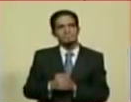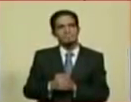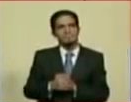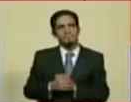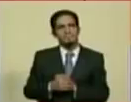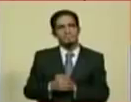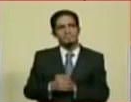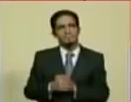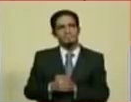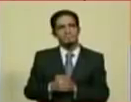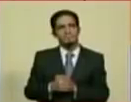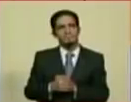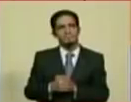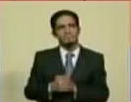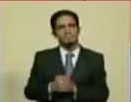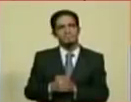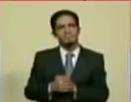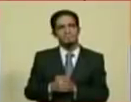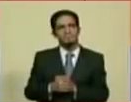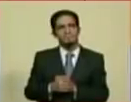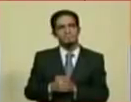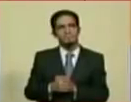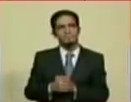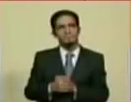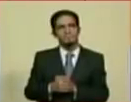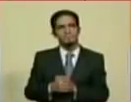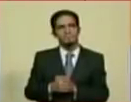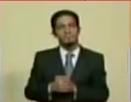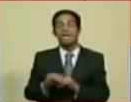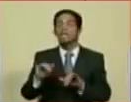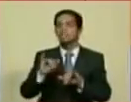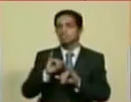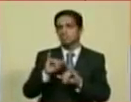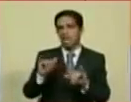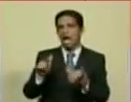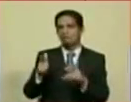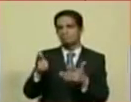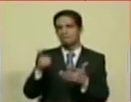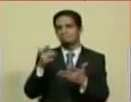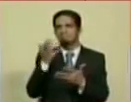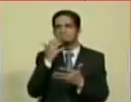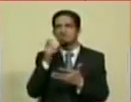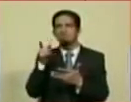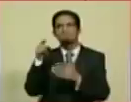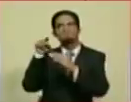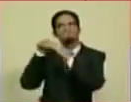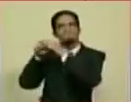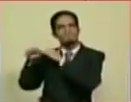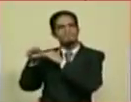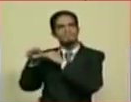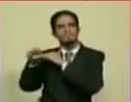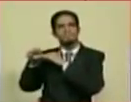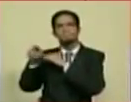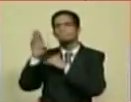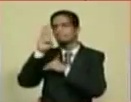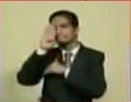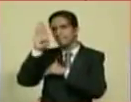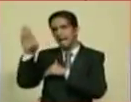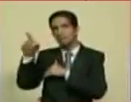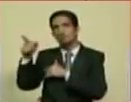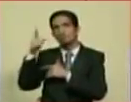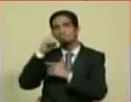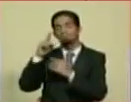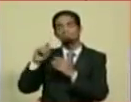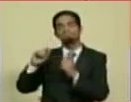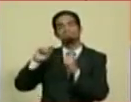tenemos adelantado ya la apertura de cuentas bancarias que sirvan de corresponsales